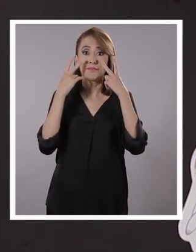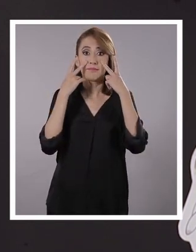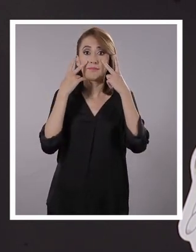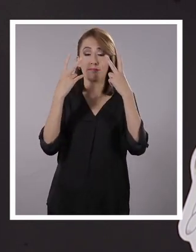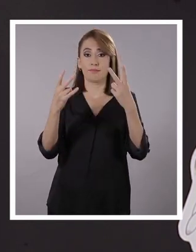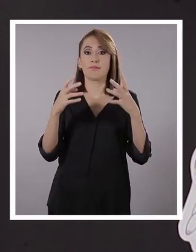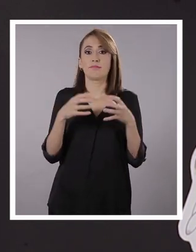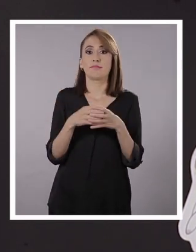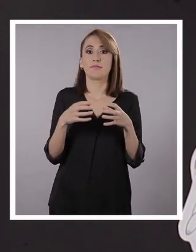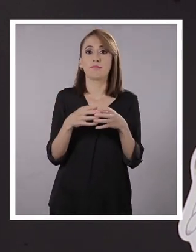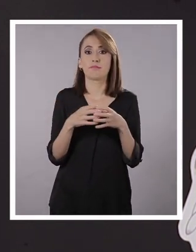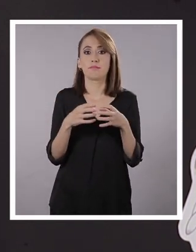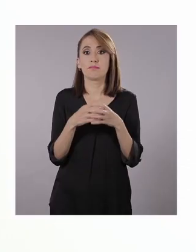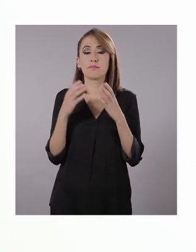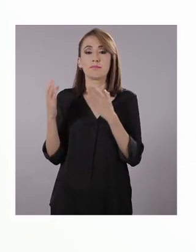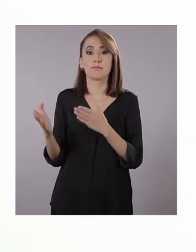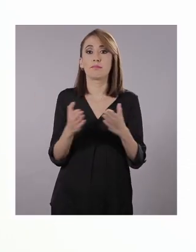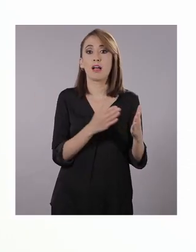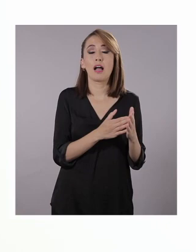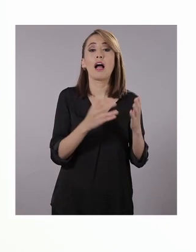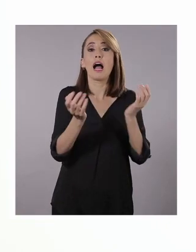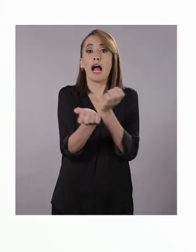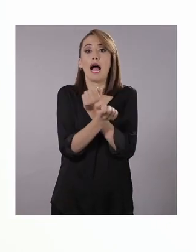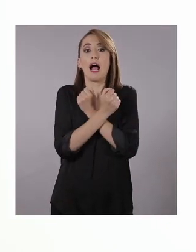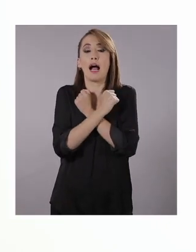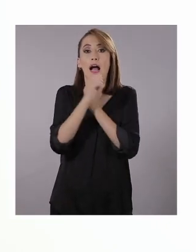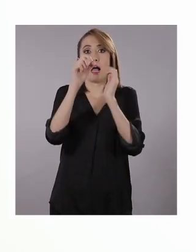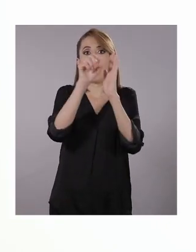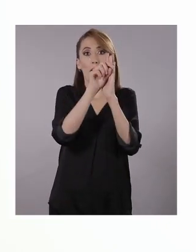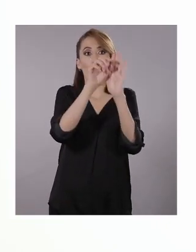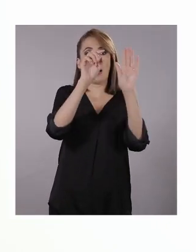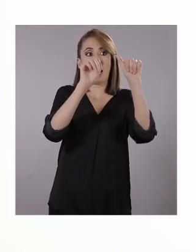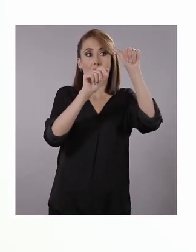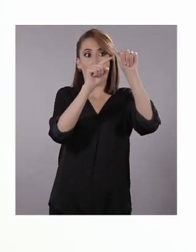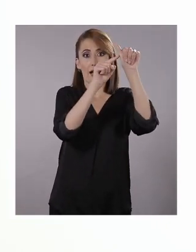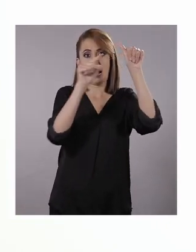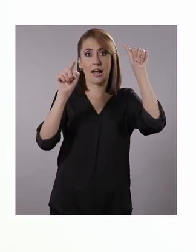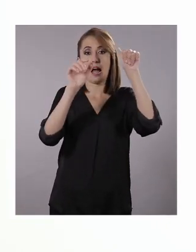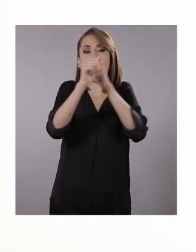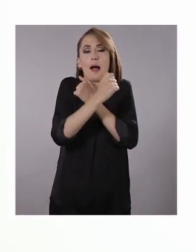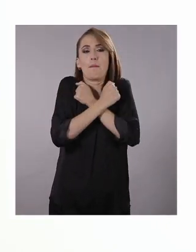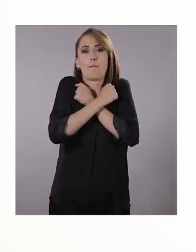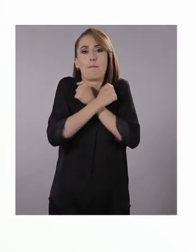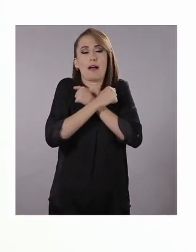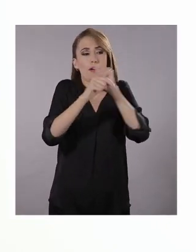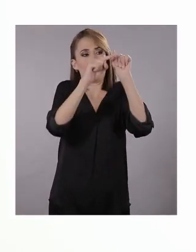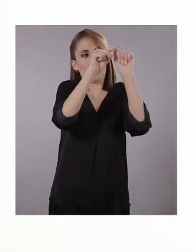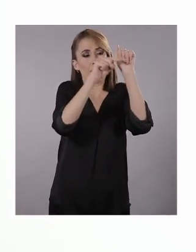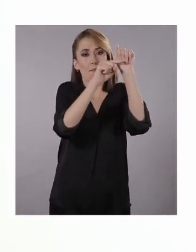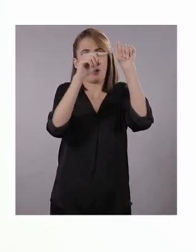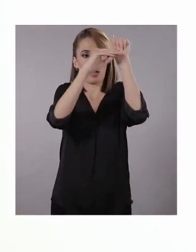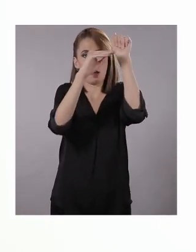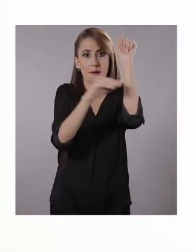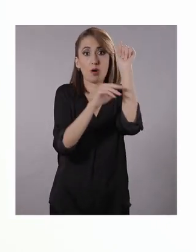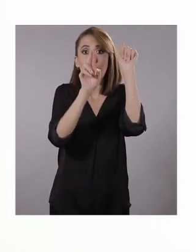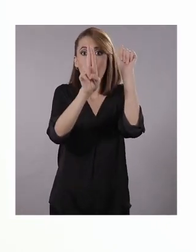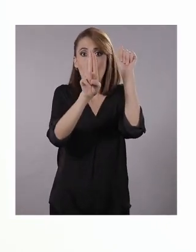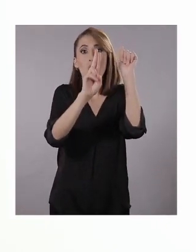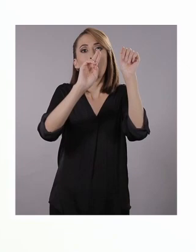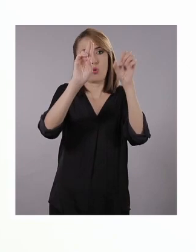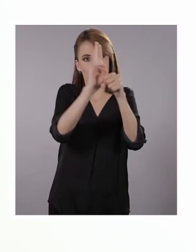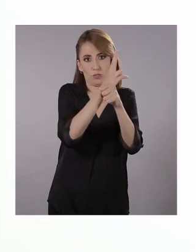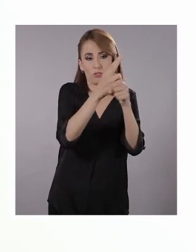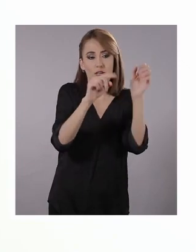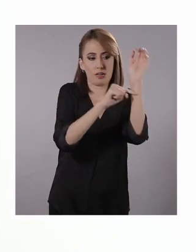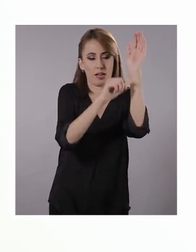es... ¡Vaya, qué bonito quedó con sombras! ¡Qué genial, ¿verdad? Ok, amarse es usar correctamente. ¿Qué podemos usar con la